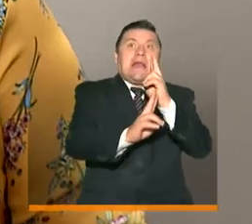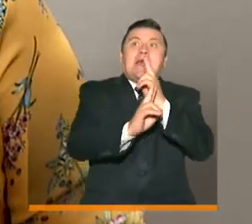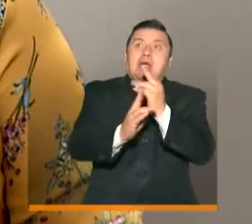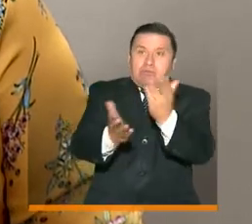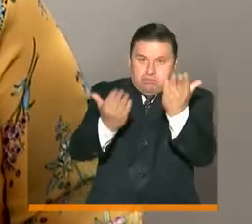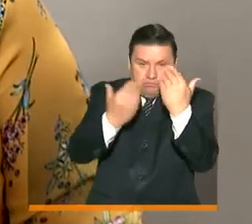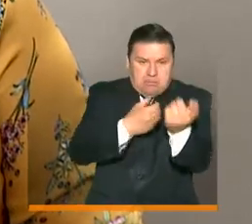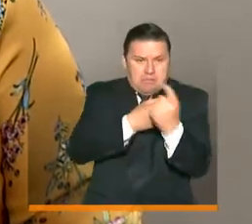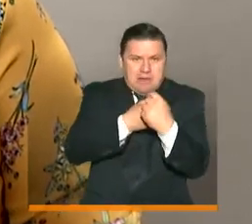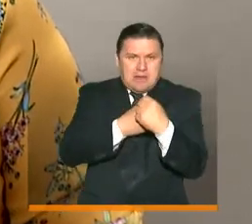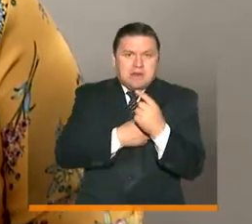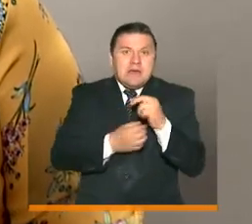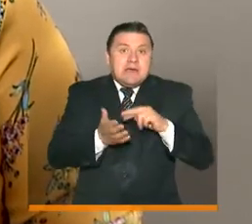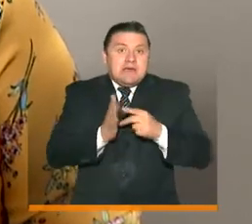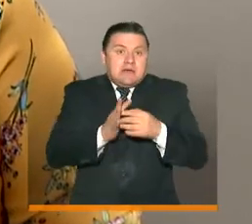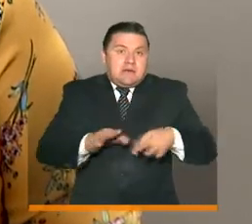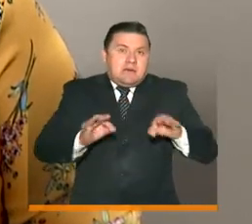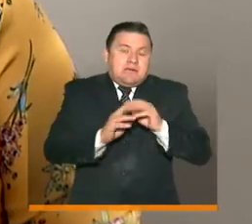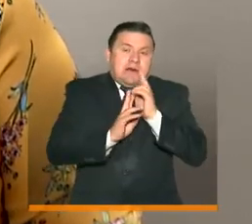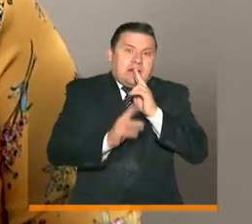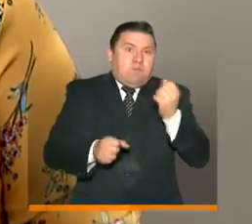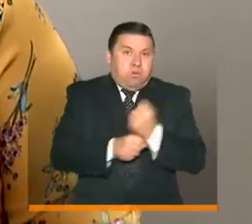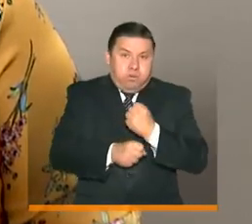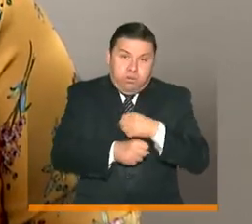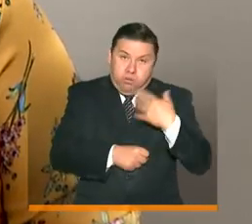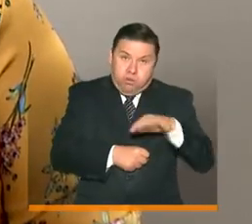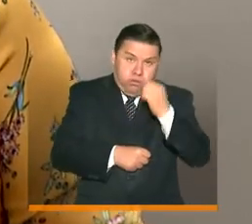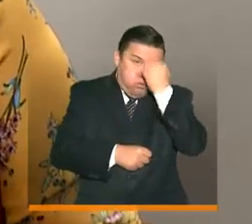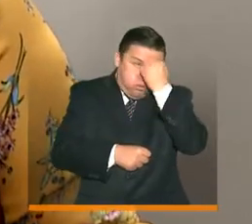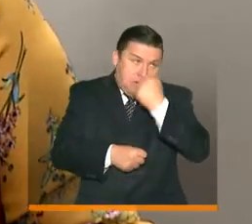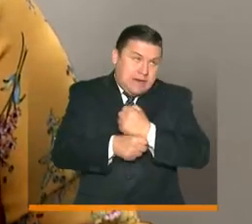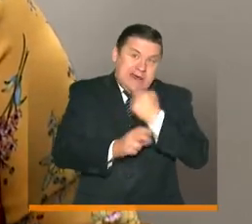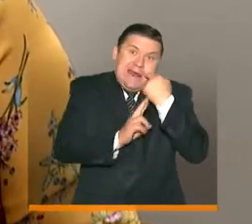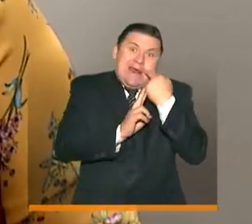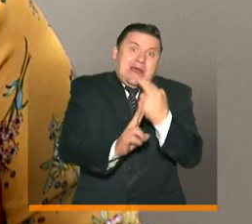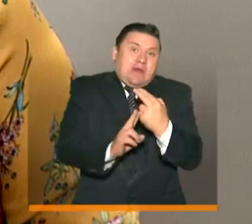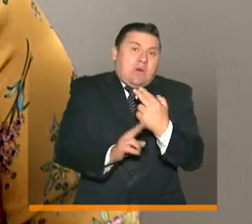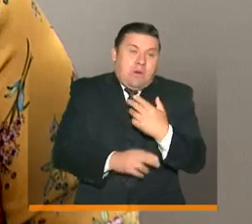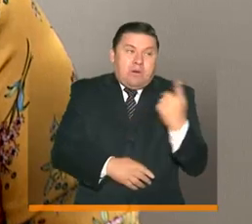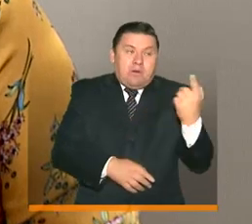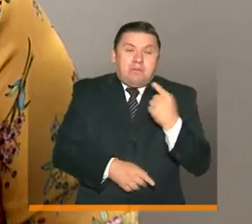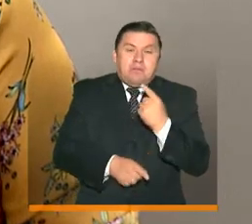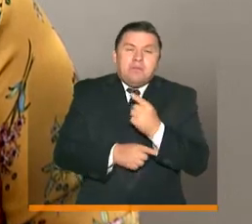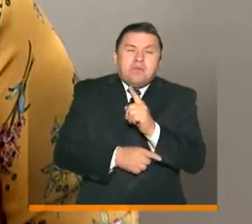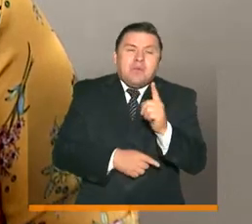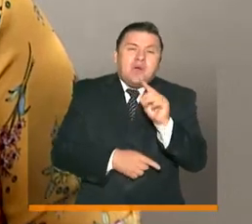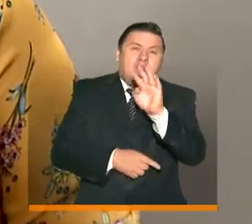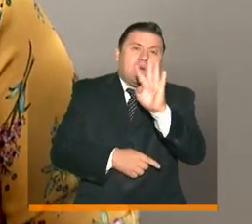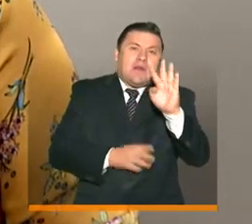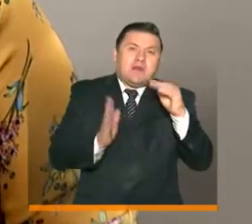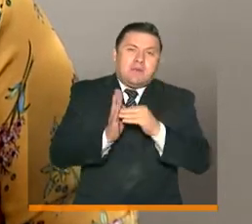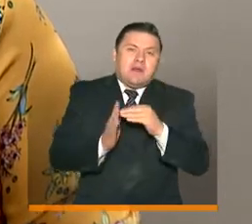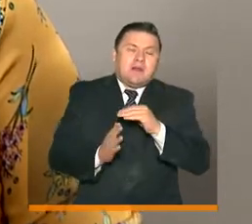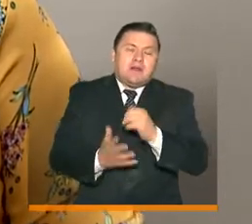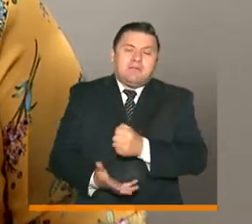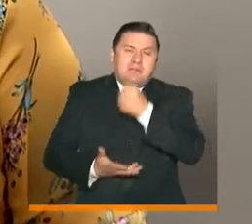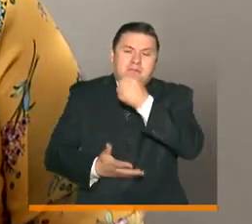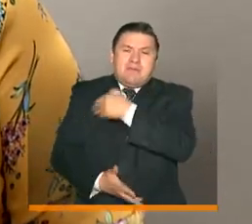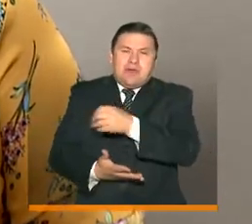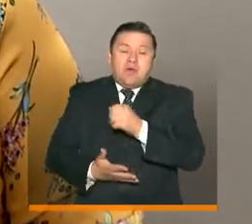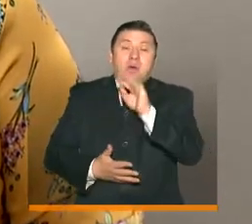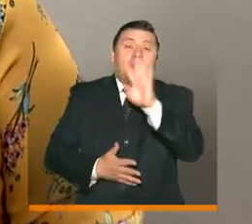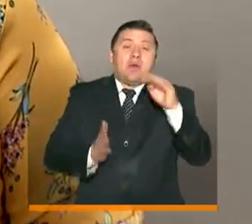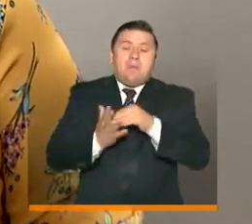apoyo que tanto dignifica y reconoce la labor y el quehacer de los maestros. Como decía, señor presidente, son cerca de 44,000 millones la inversión